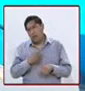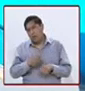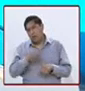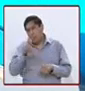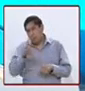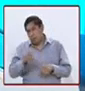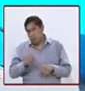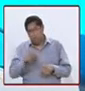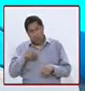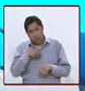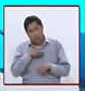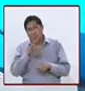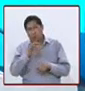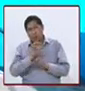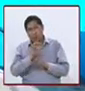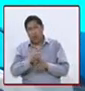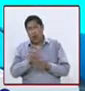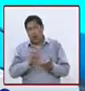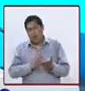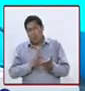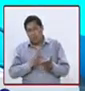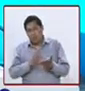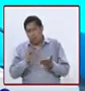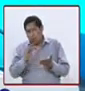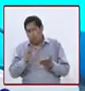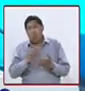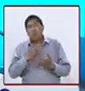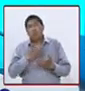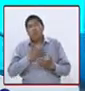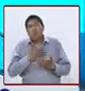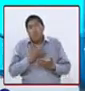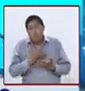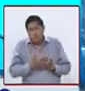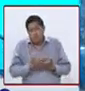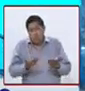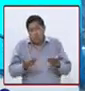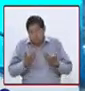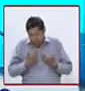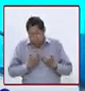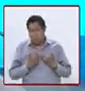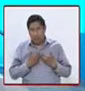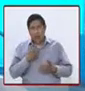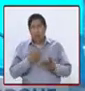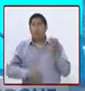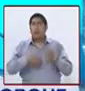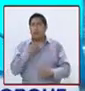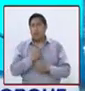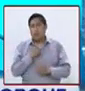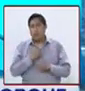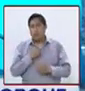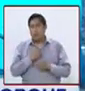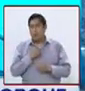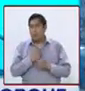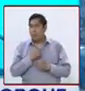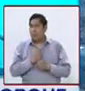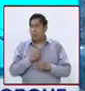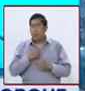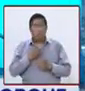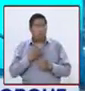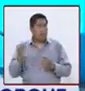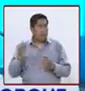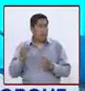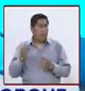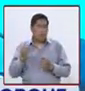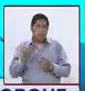no, claro, nosotros cobramos voluntar de todo lo que nos hacemos el trabajo, pero que no le engañen